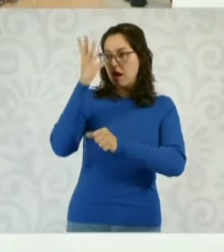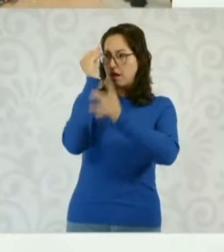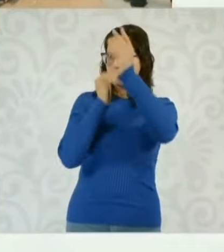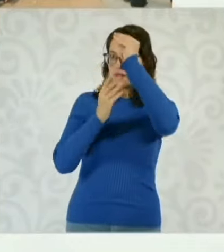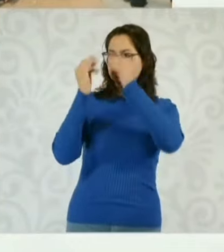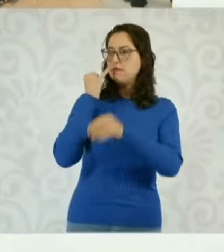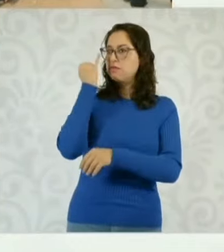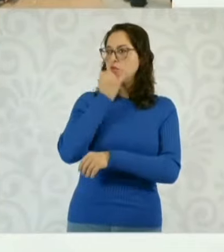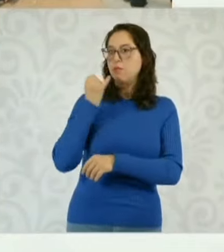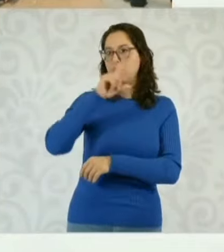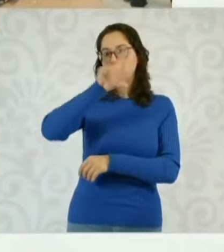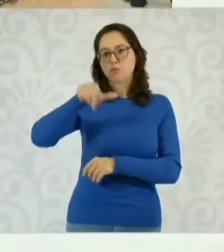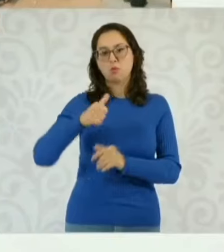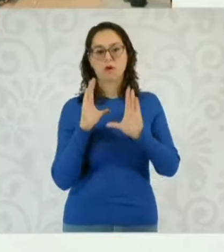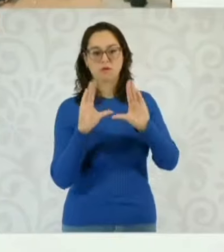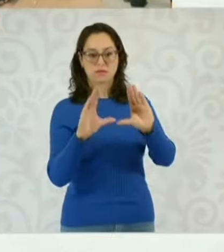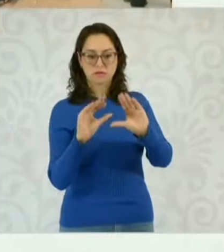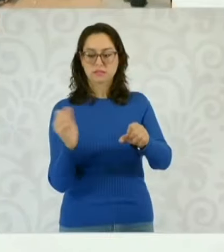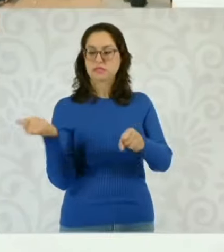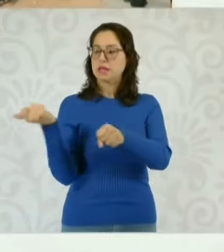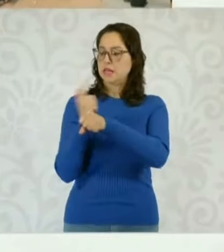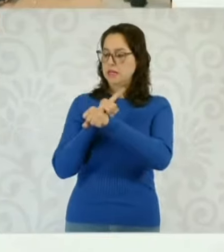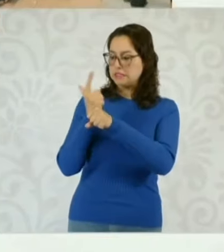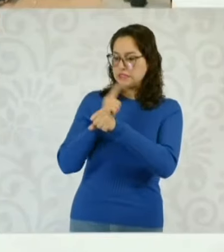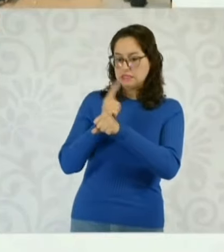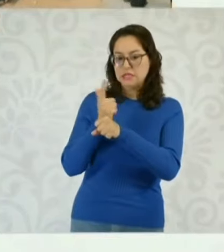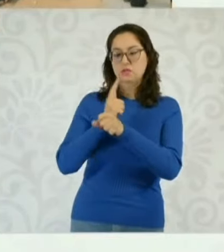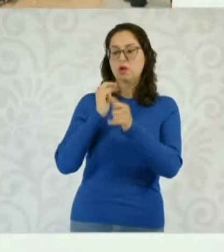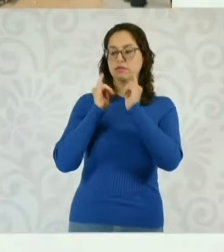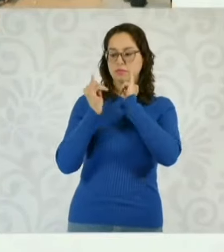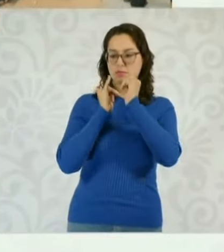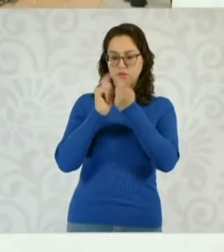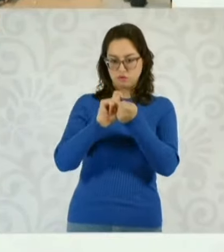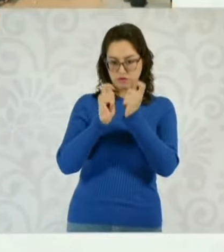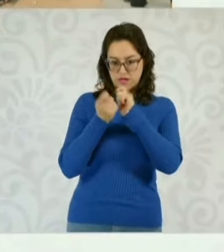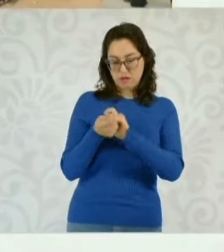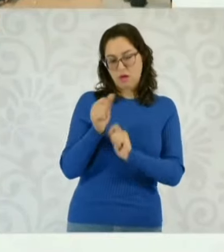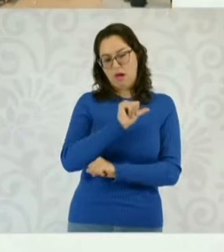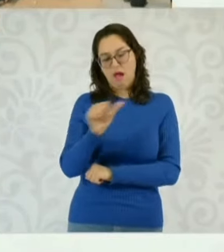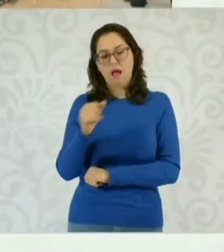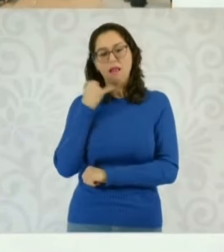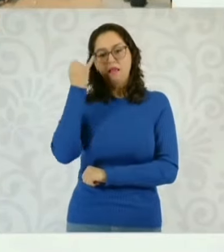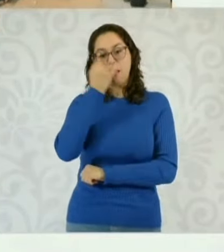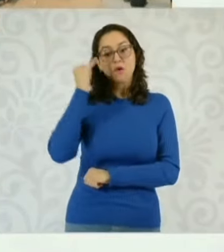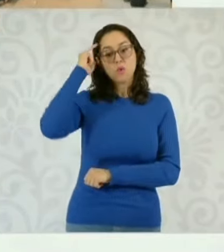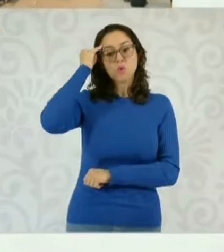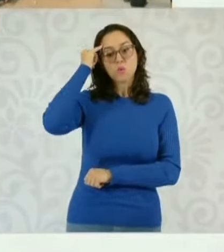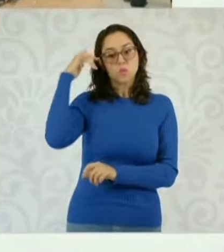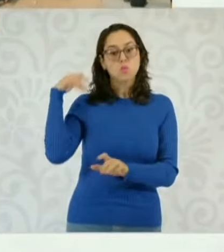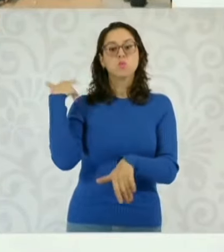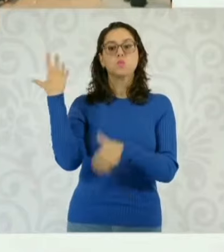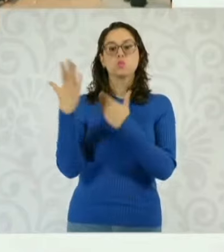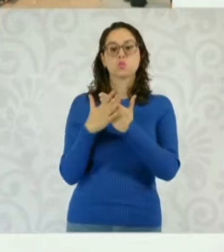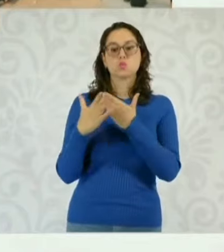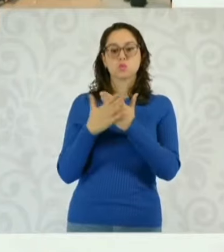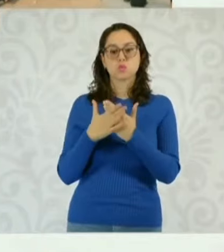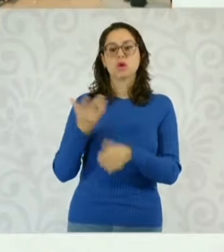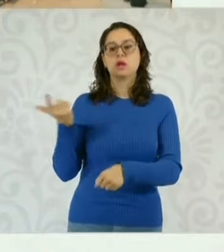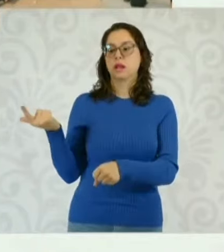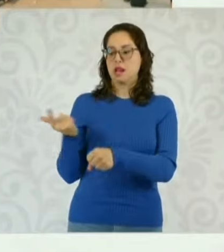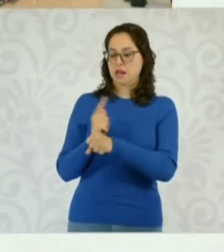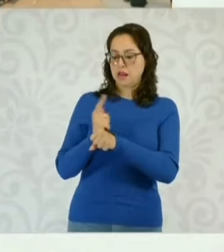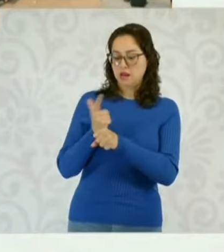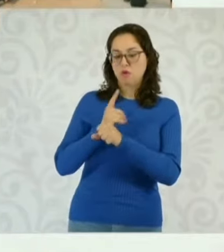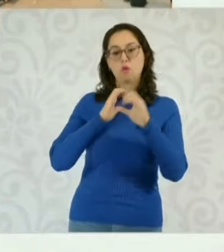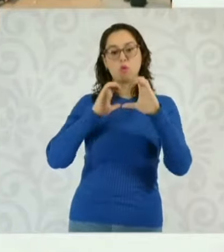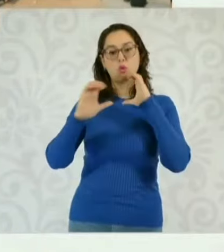indígenas, la licenciatura en interpretación y traducción en lenguas indígenas, y para el próximo ciclo escolar se añaden la